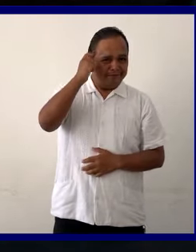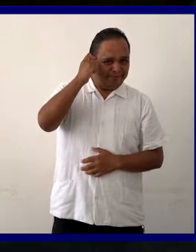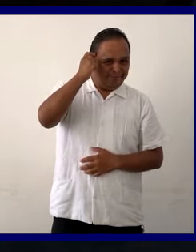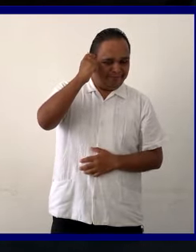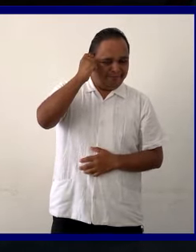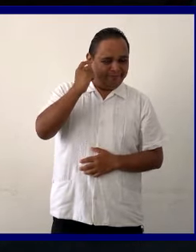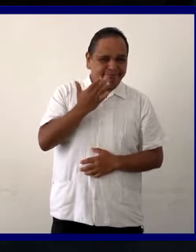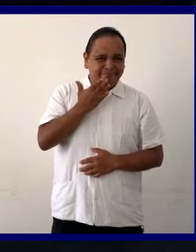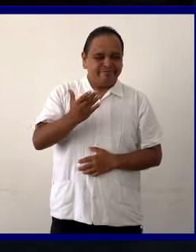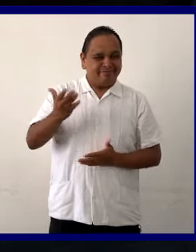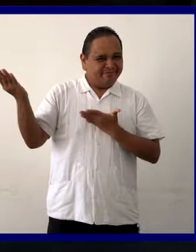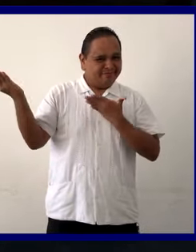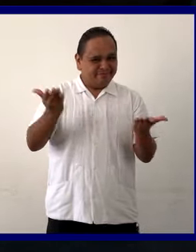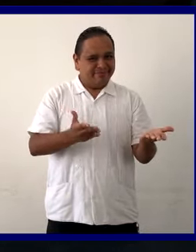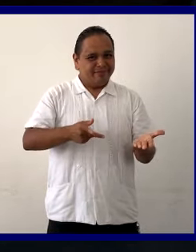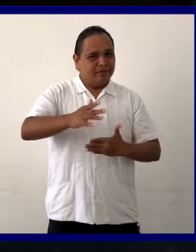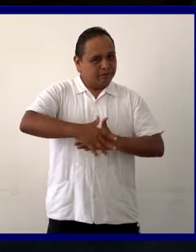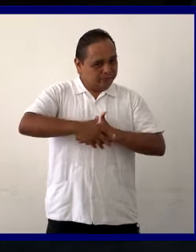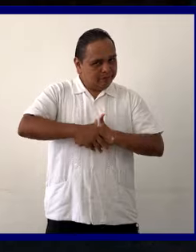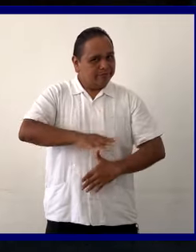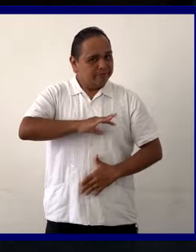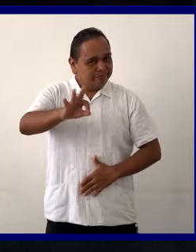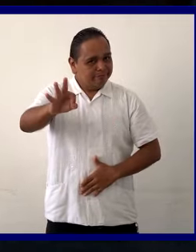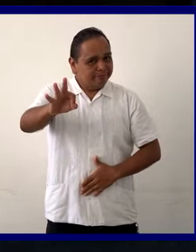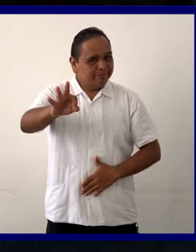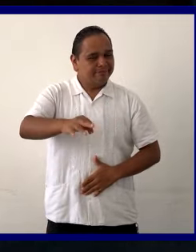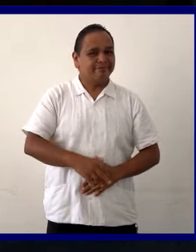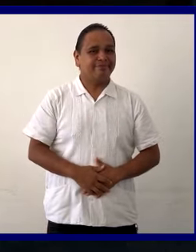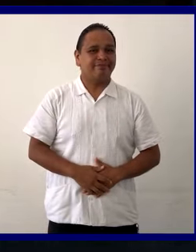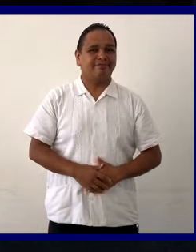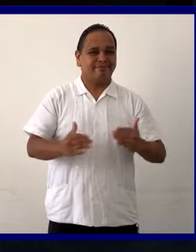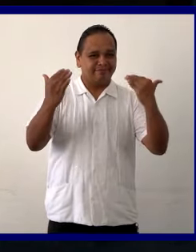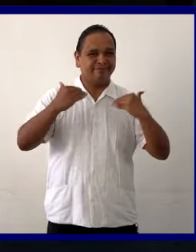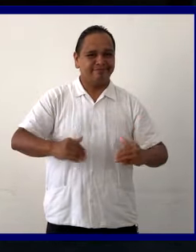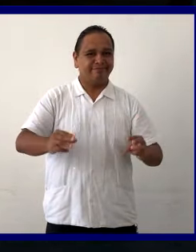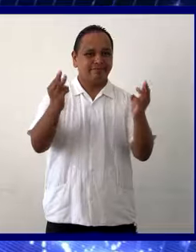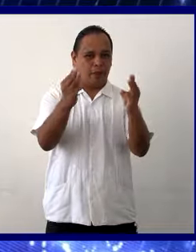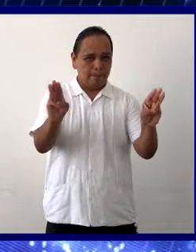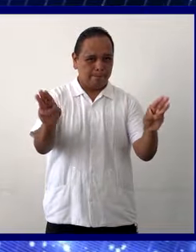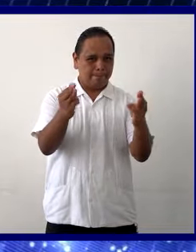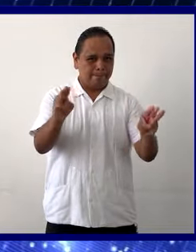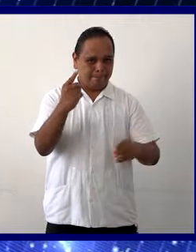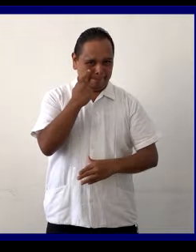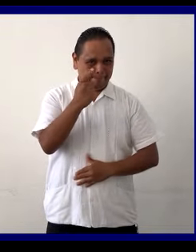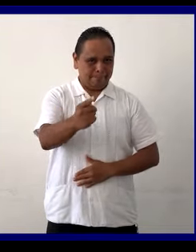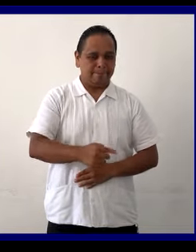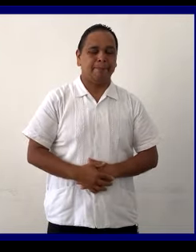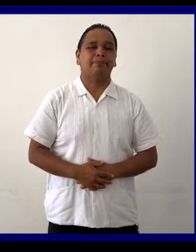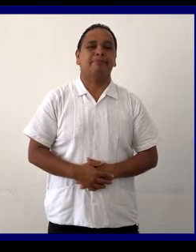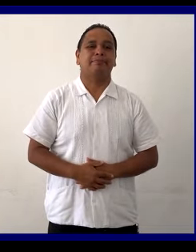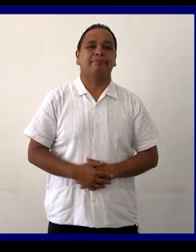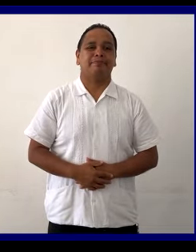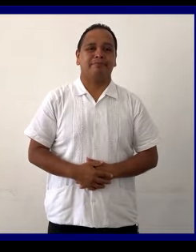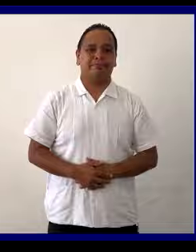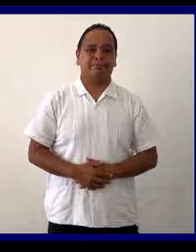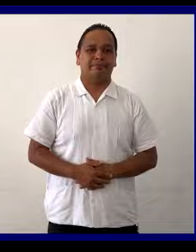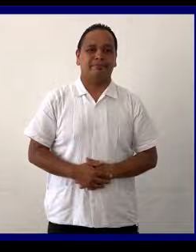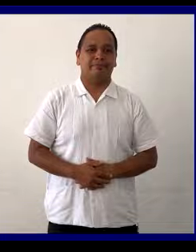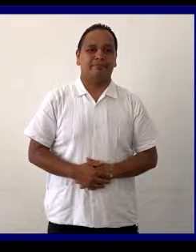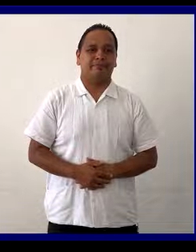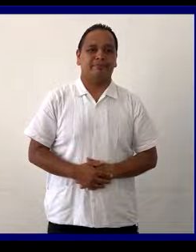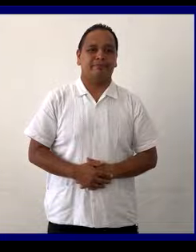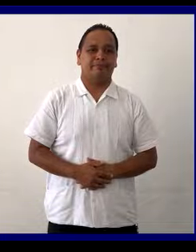Sí, ya voy. ¿Puedo mandar un saludo? No. Vamos a con el top musical. Este es el top 5 musical de esta semana. En la